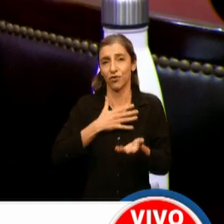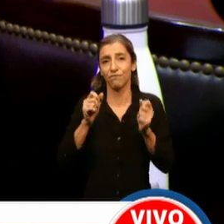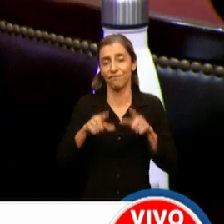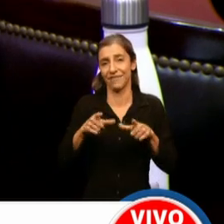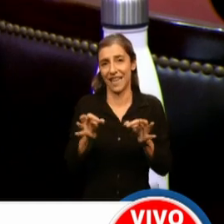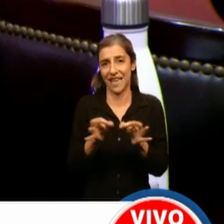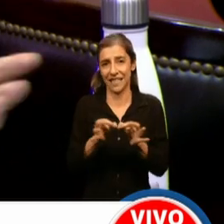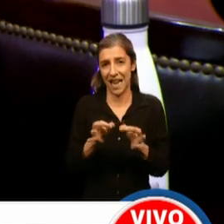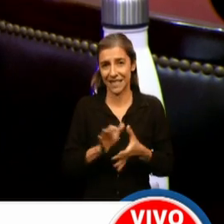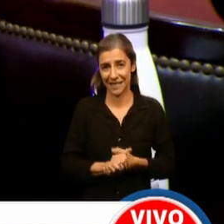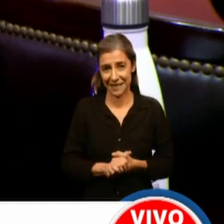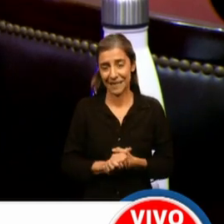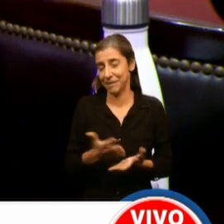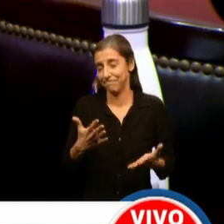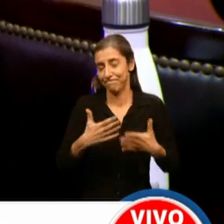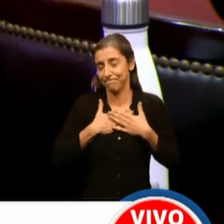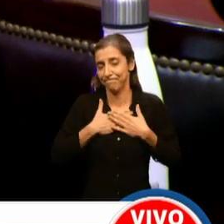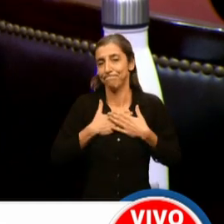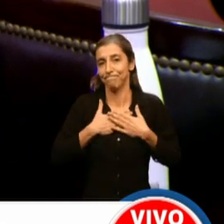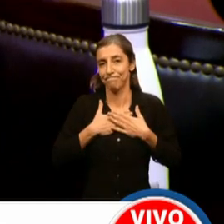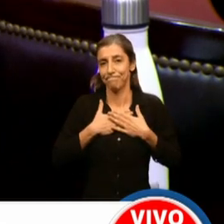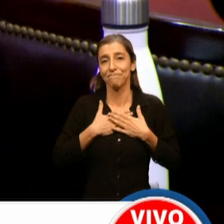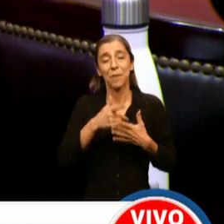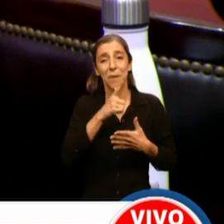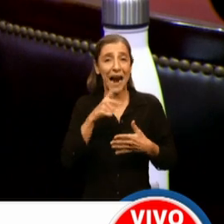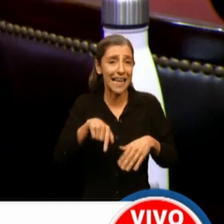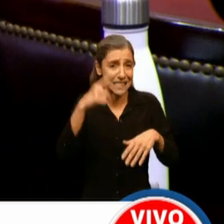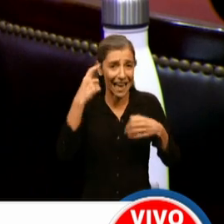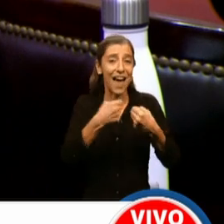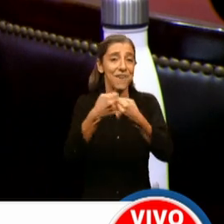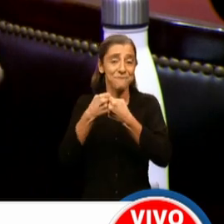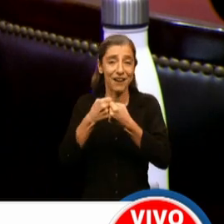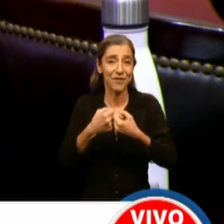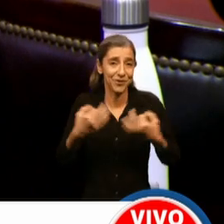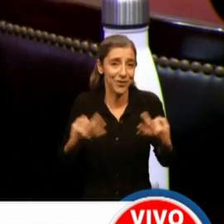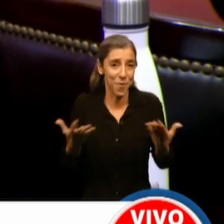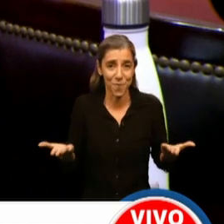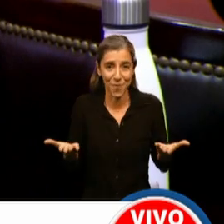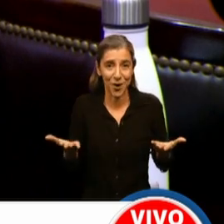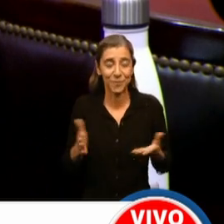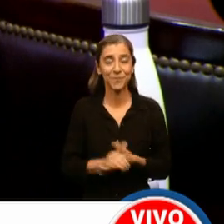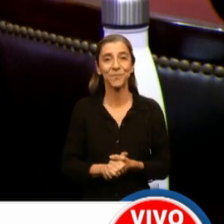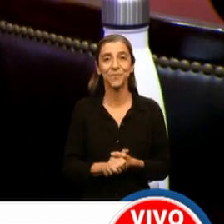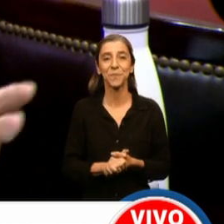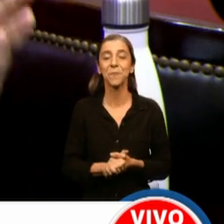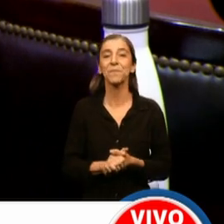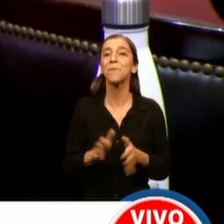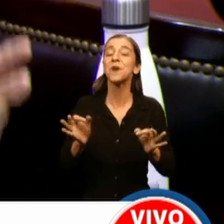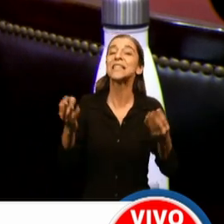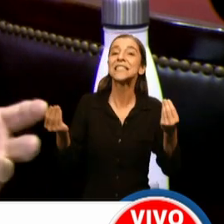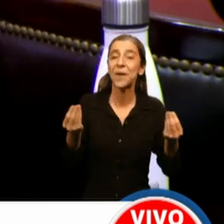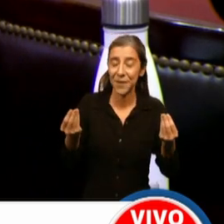malvinas y creo que acá también todos vamos a estar de acuerdo sabe que el presidente esa reafirmación